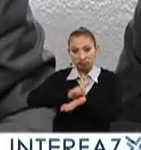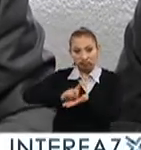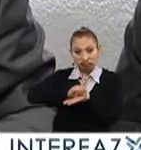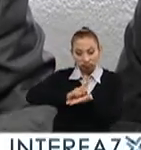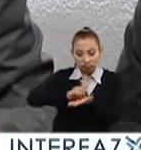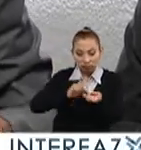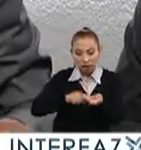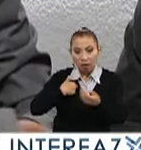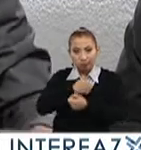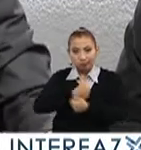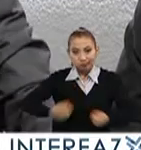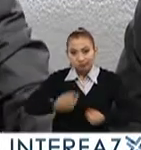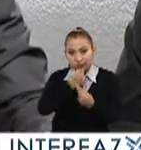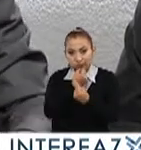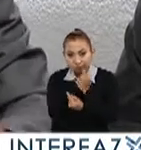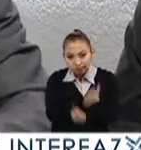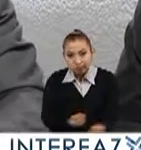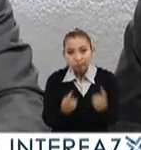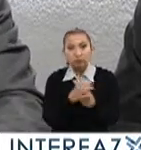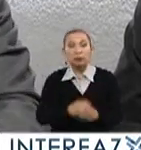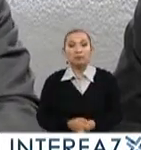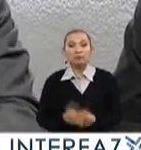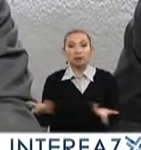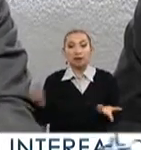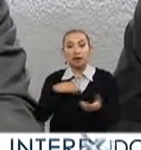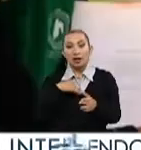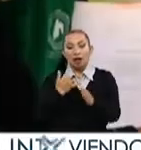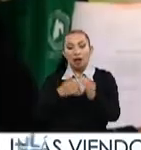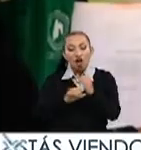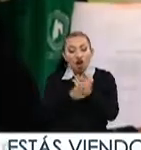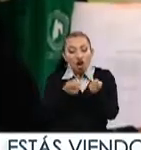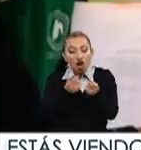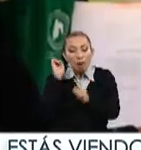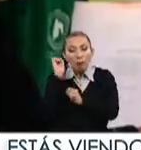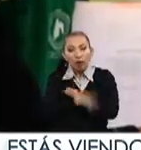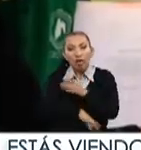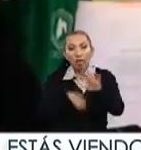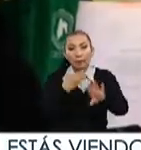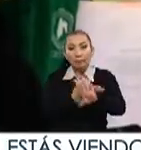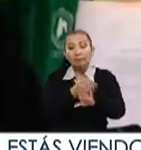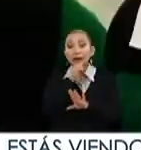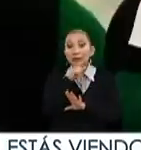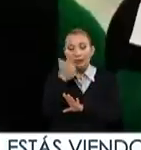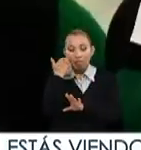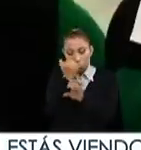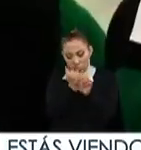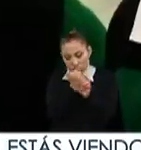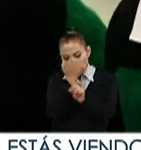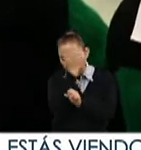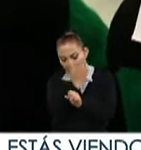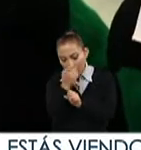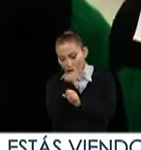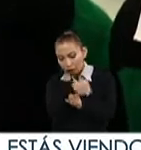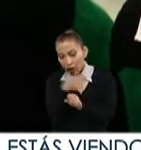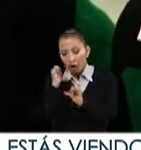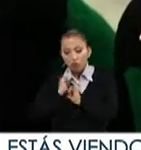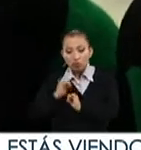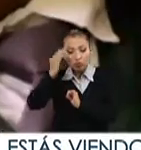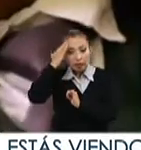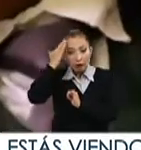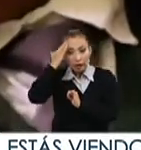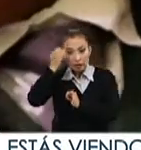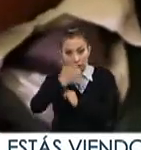adicciones, obesidad infantil, ciberbullying. Además, se encarga de monitorear las evaluaciones de las